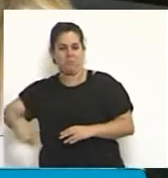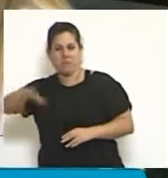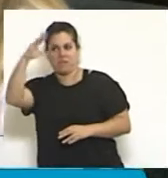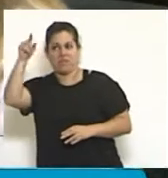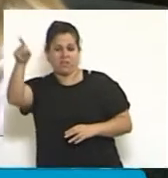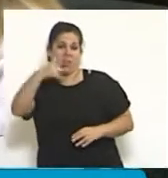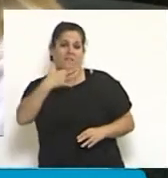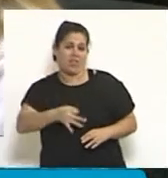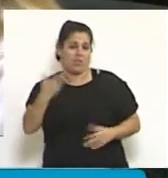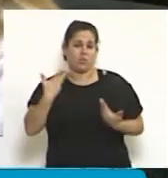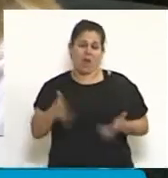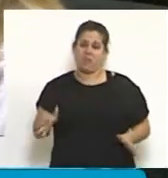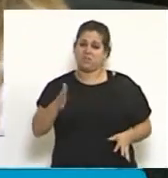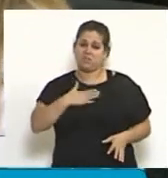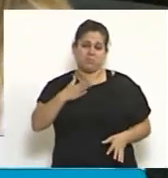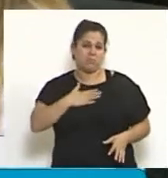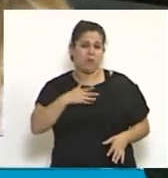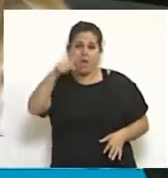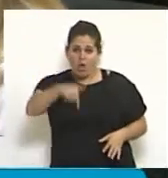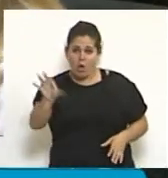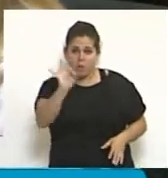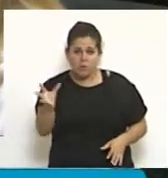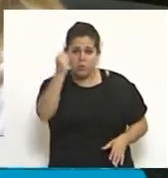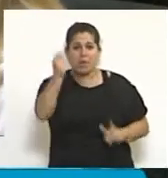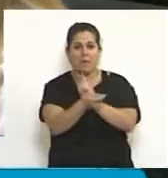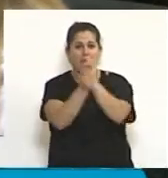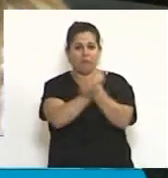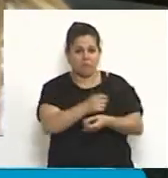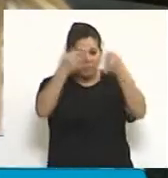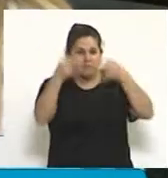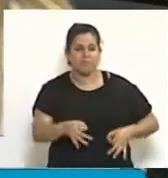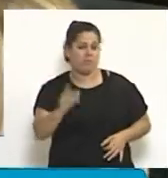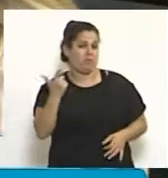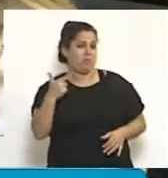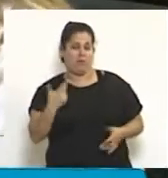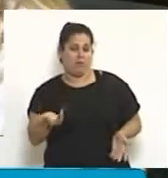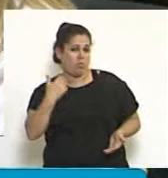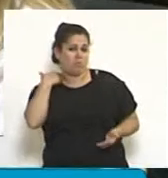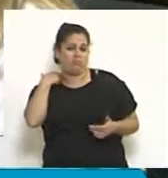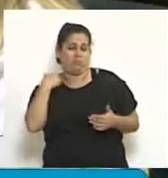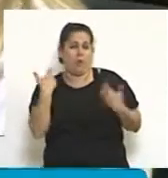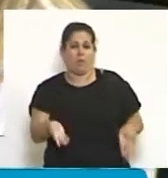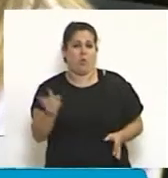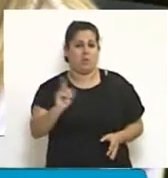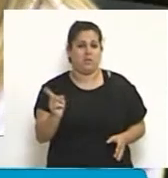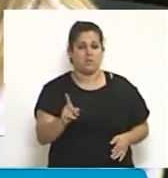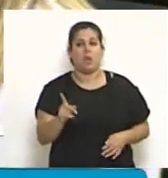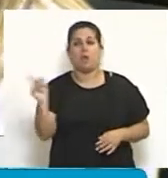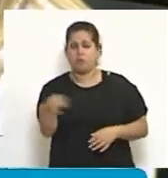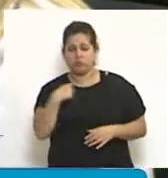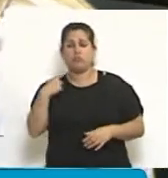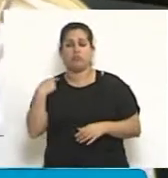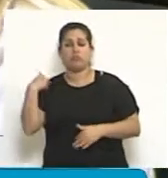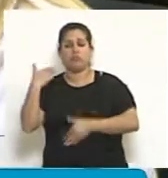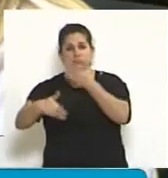es realmente una lástima que volvamos a desperdiciar una oportunidad para hacerlo. Sobre todo, nosotros veníamos